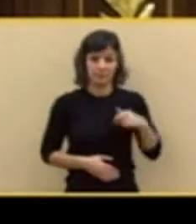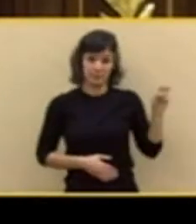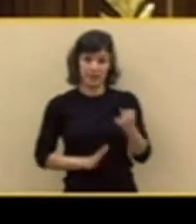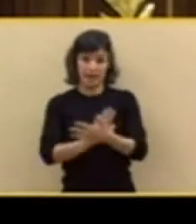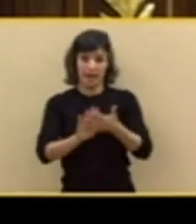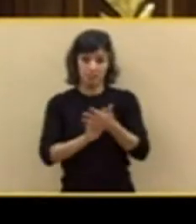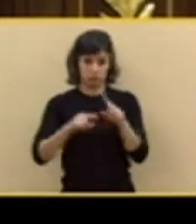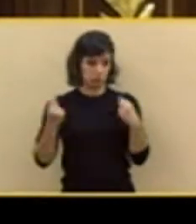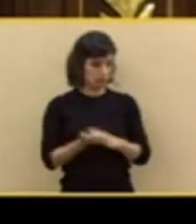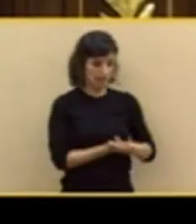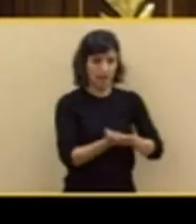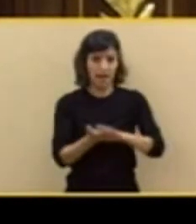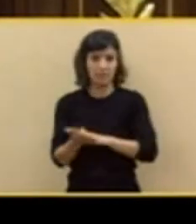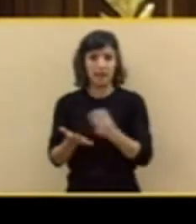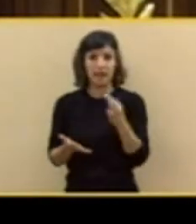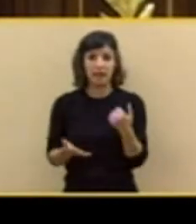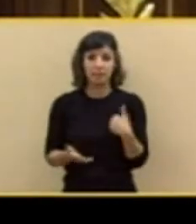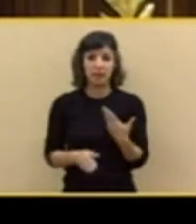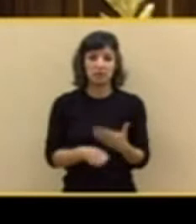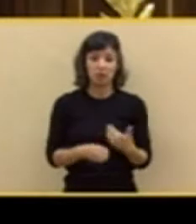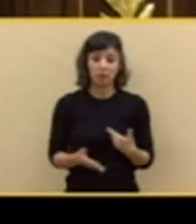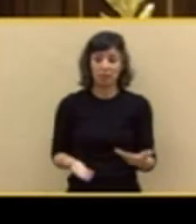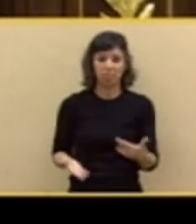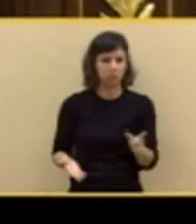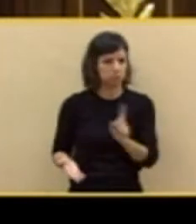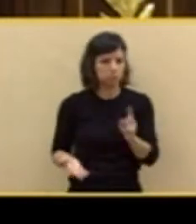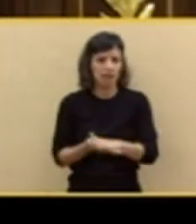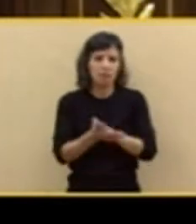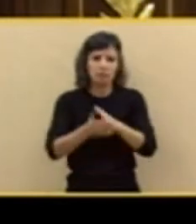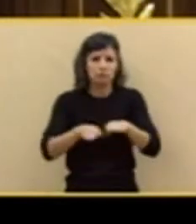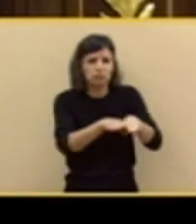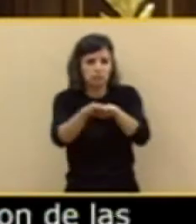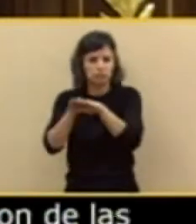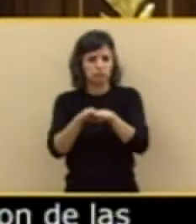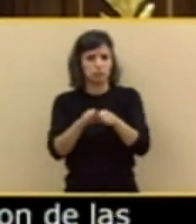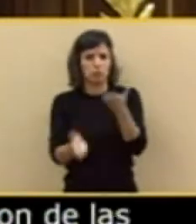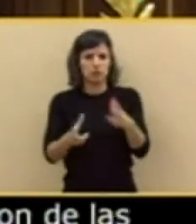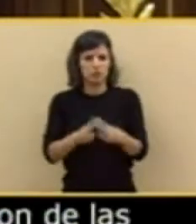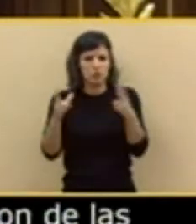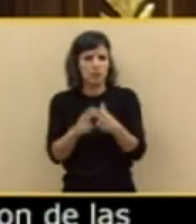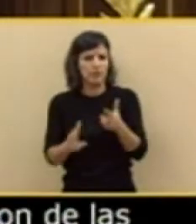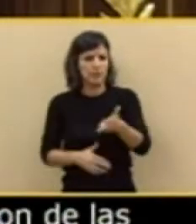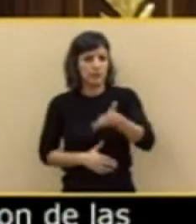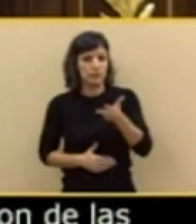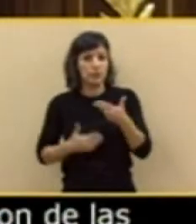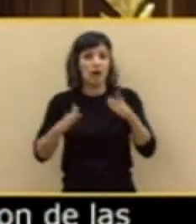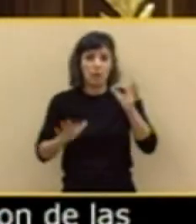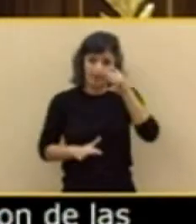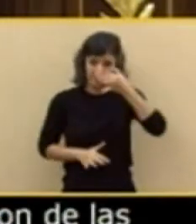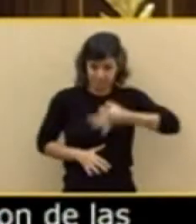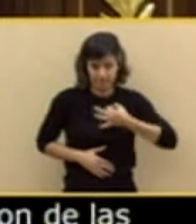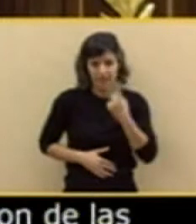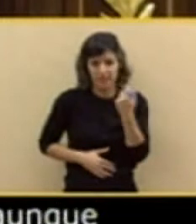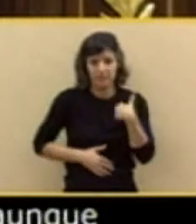Pero esto es como poca cosa. Pero ha ganado adeptos el Partido Popular. Yo creo que sí. Yo intervención de